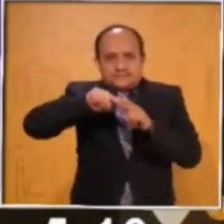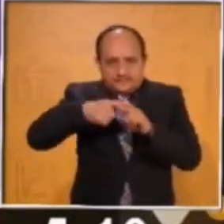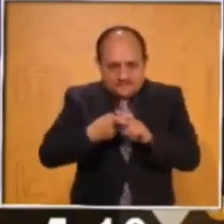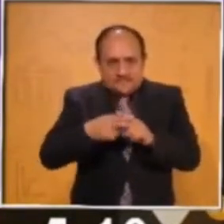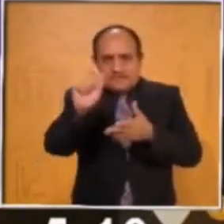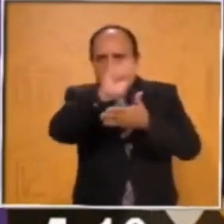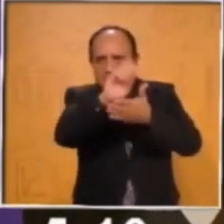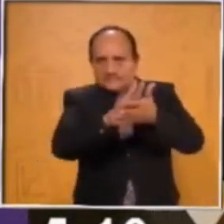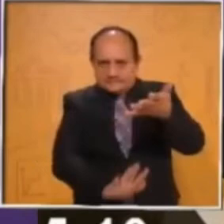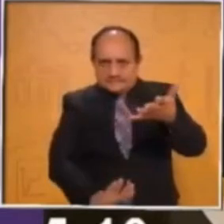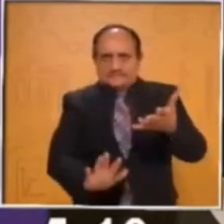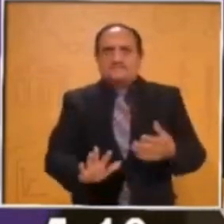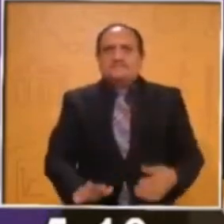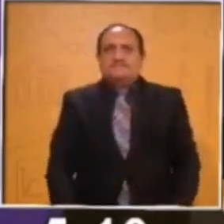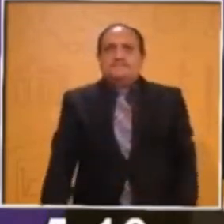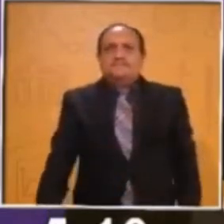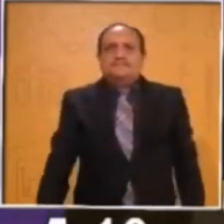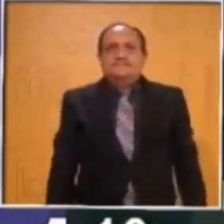narración, ¿ok?